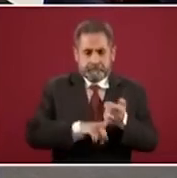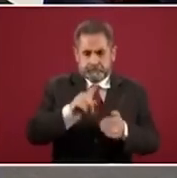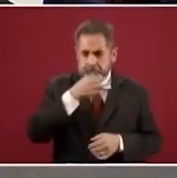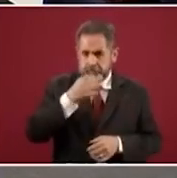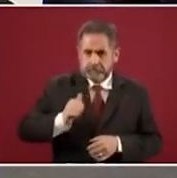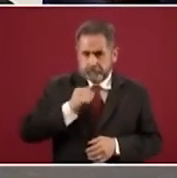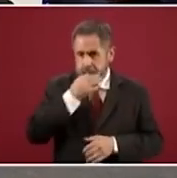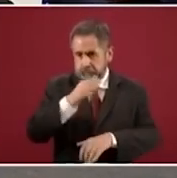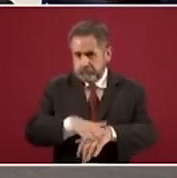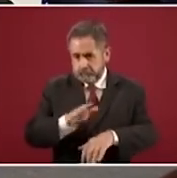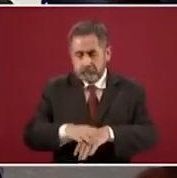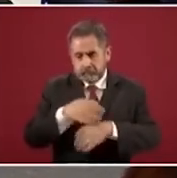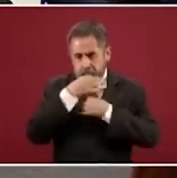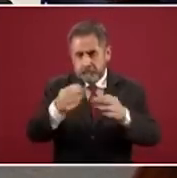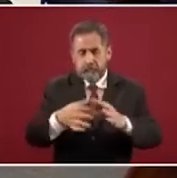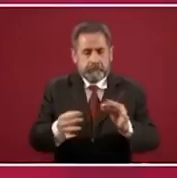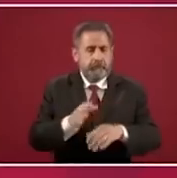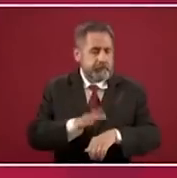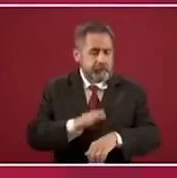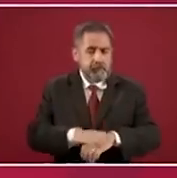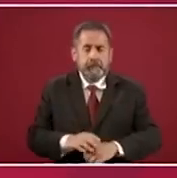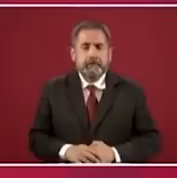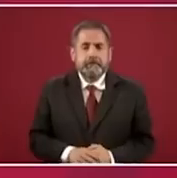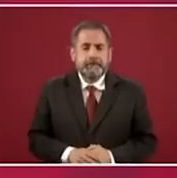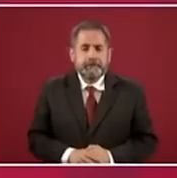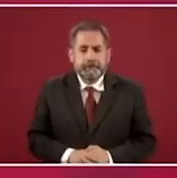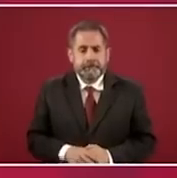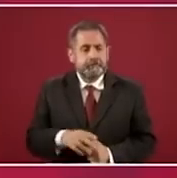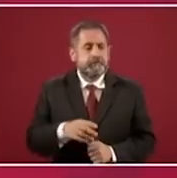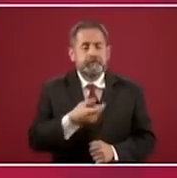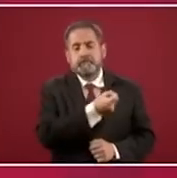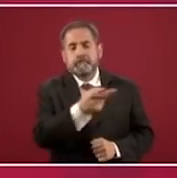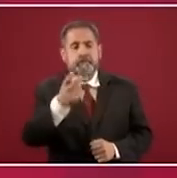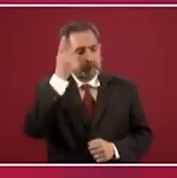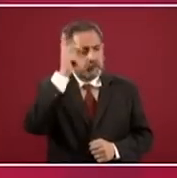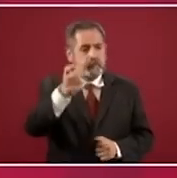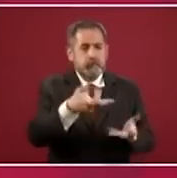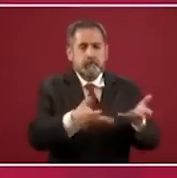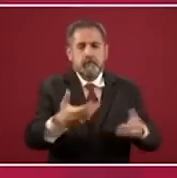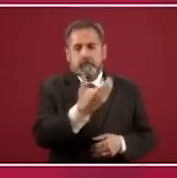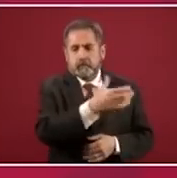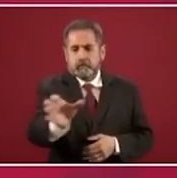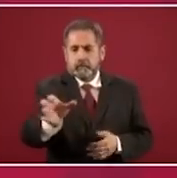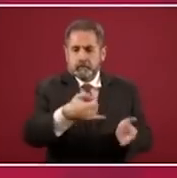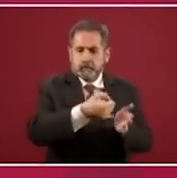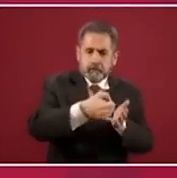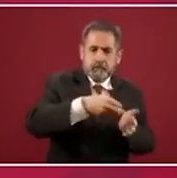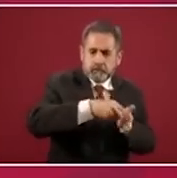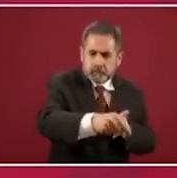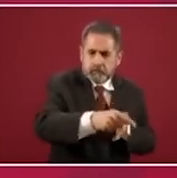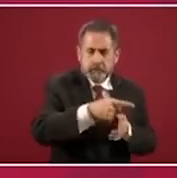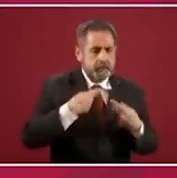Aprovecho para informarle a agricultores, productores,